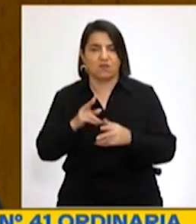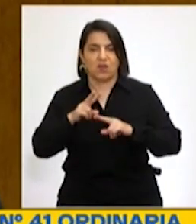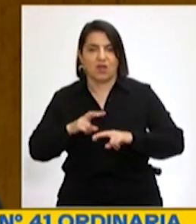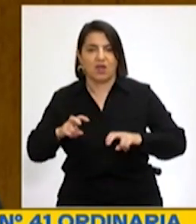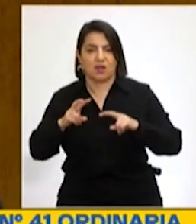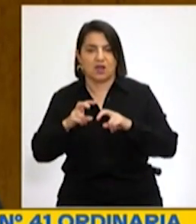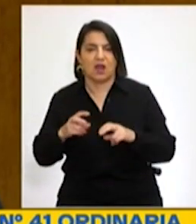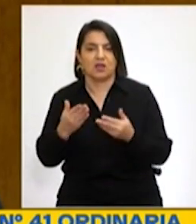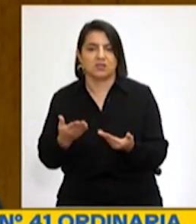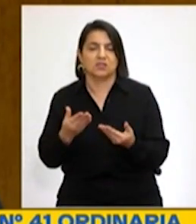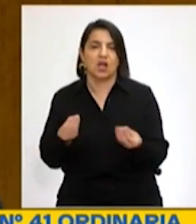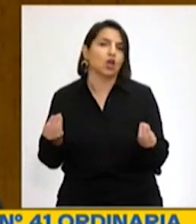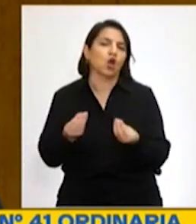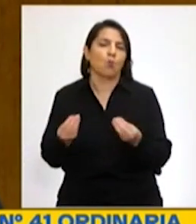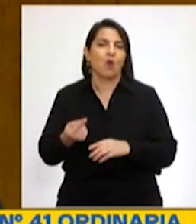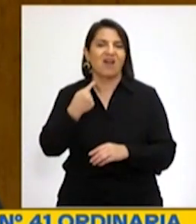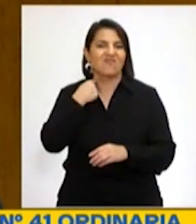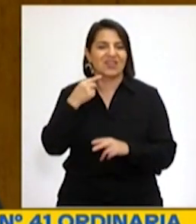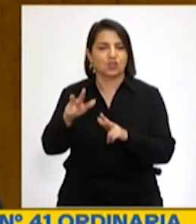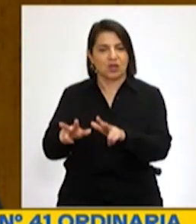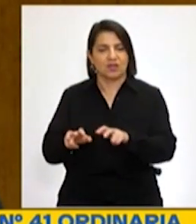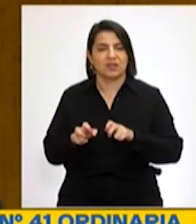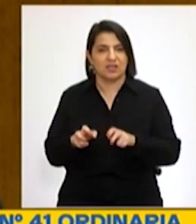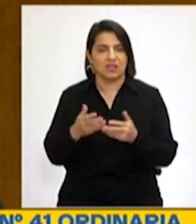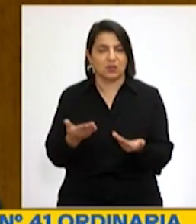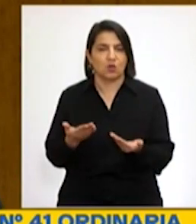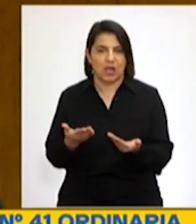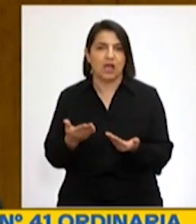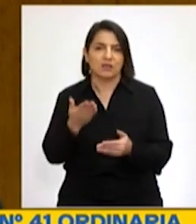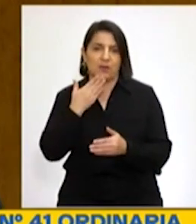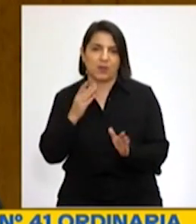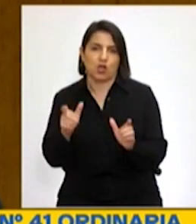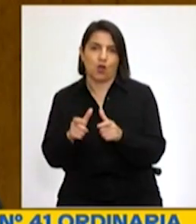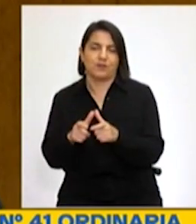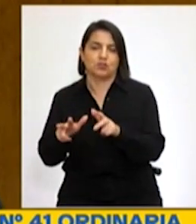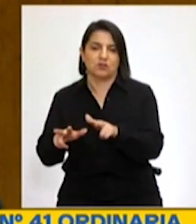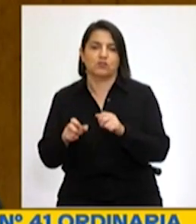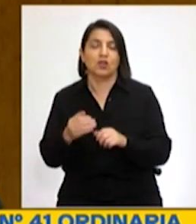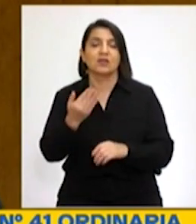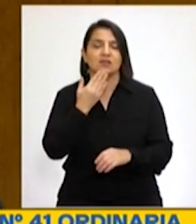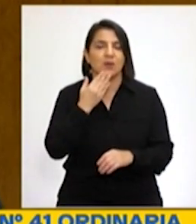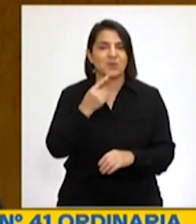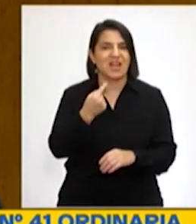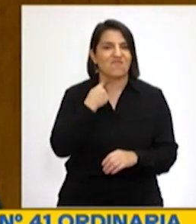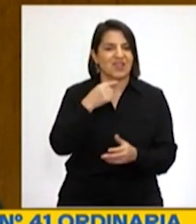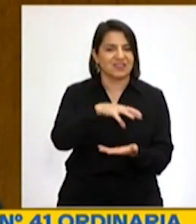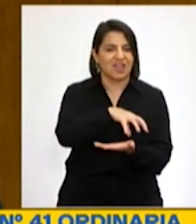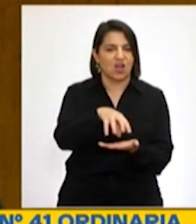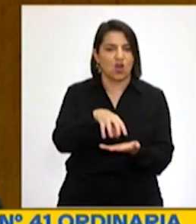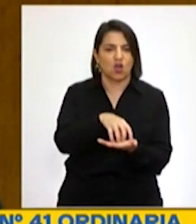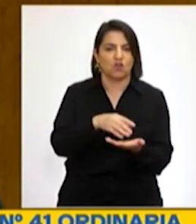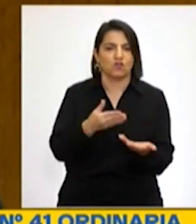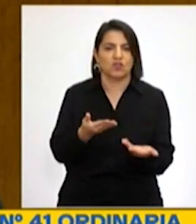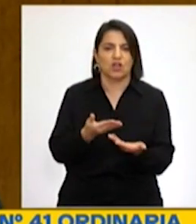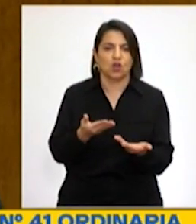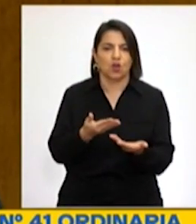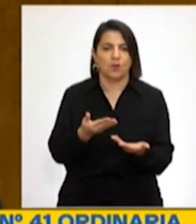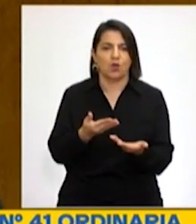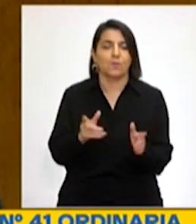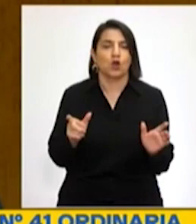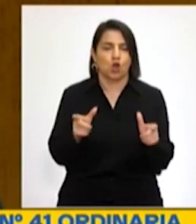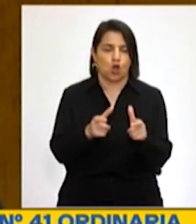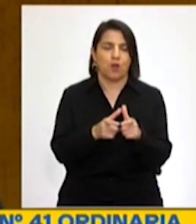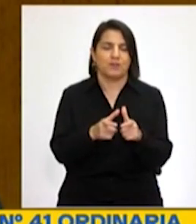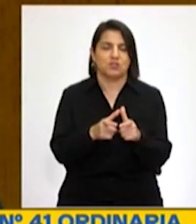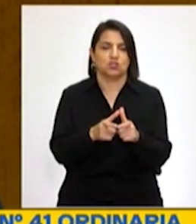por la implicancia agrícola evidentemente por la gente de la comisión de agricultura y por la implicancia urbana por los ámbitos de la de la comisión